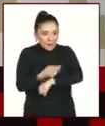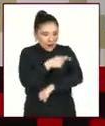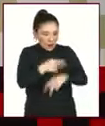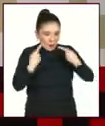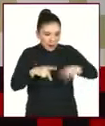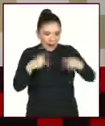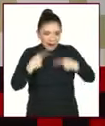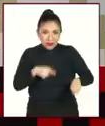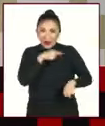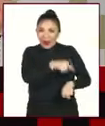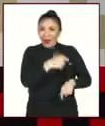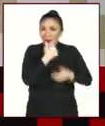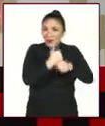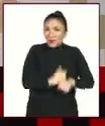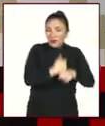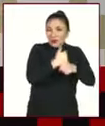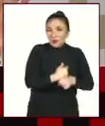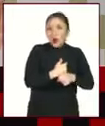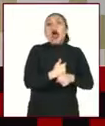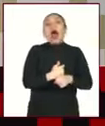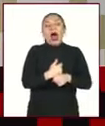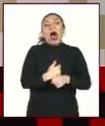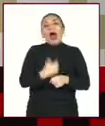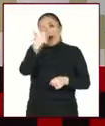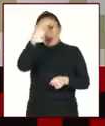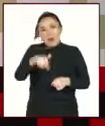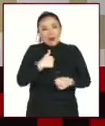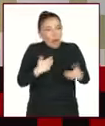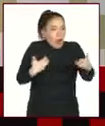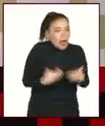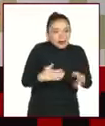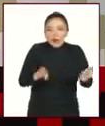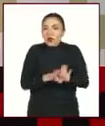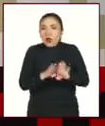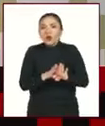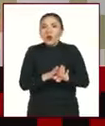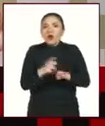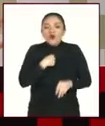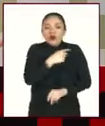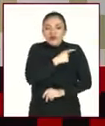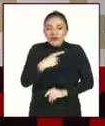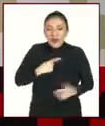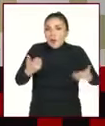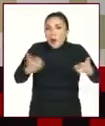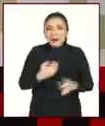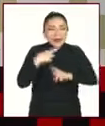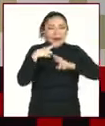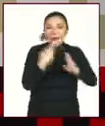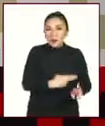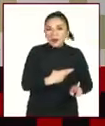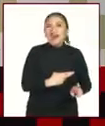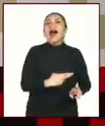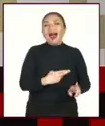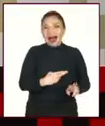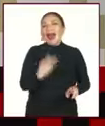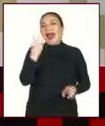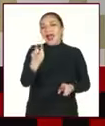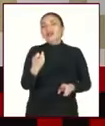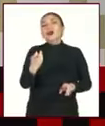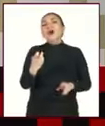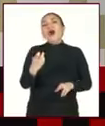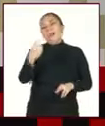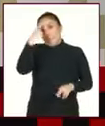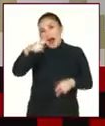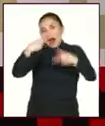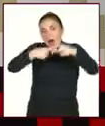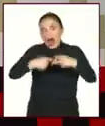persona afectada, podemos saber hacia dónde movernos o qué hacer o qué no hacer. Entonces, a partir de eso, poder